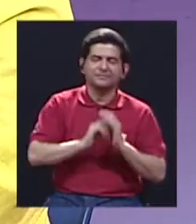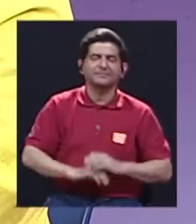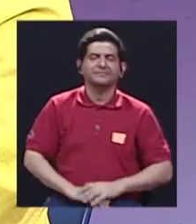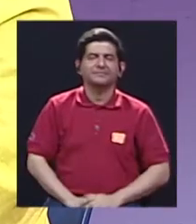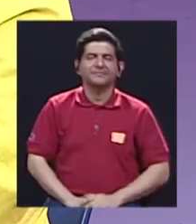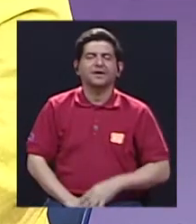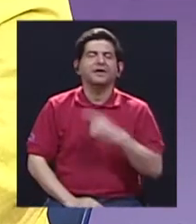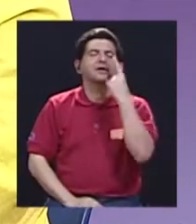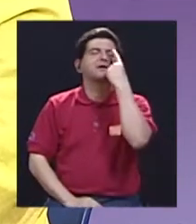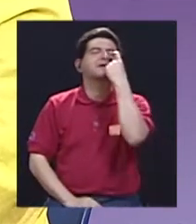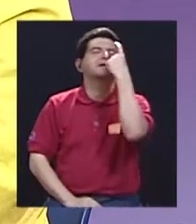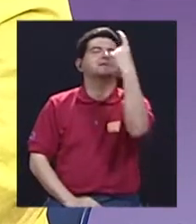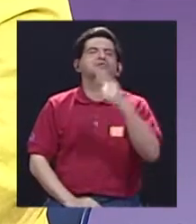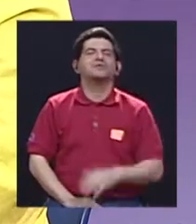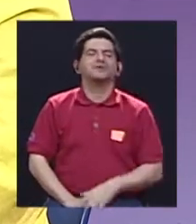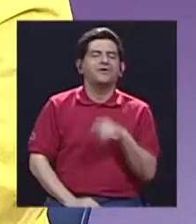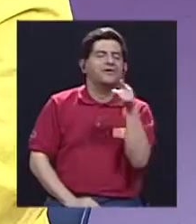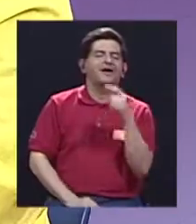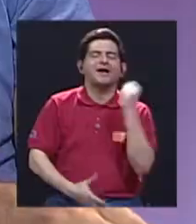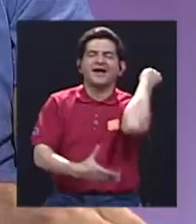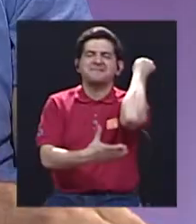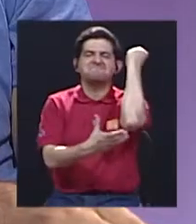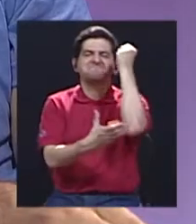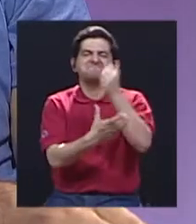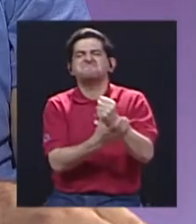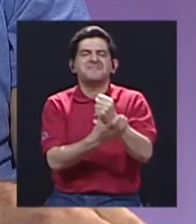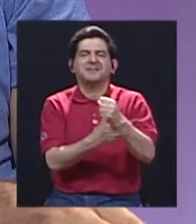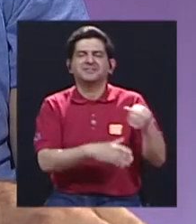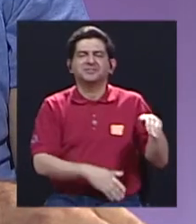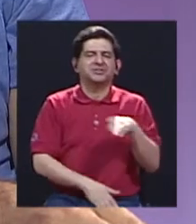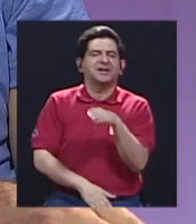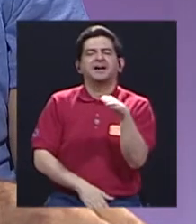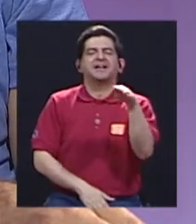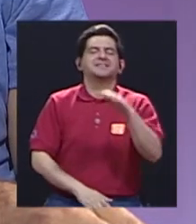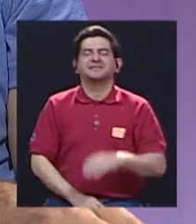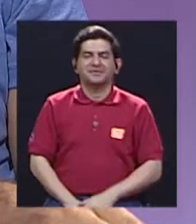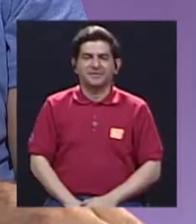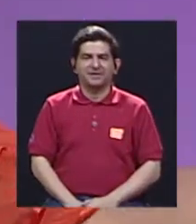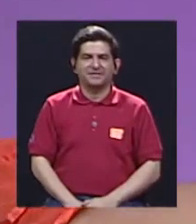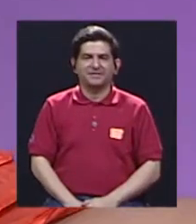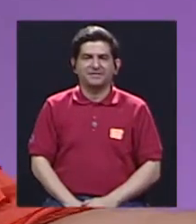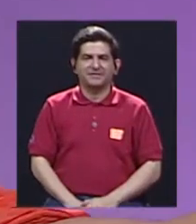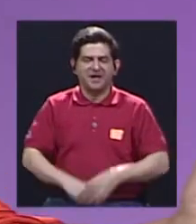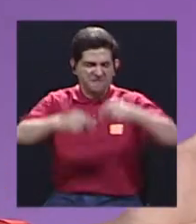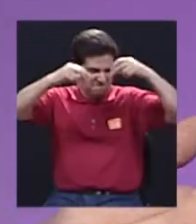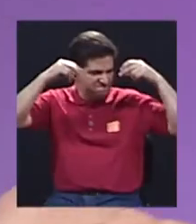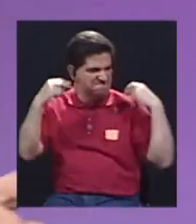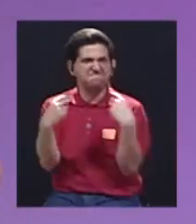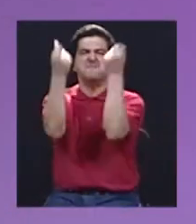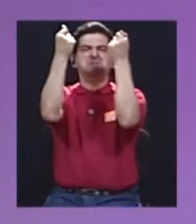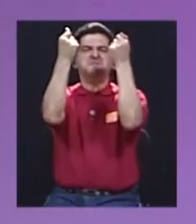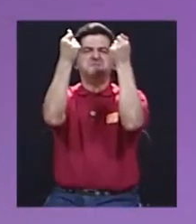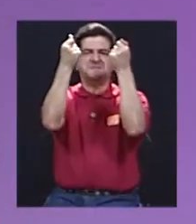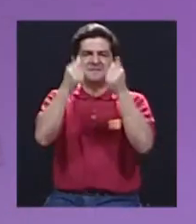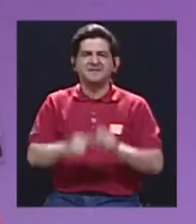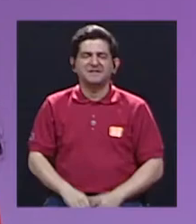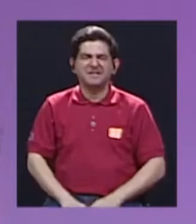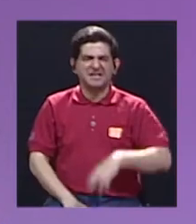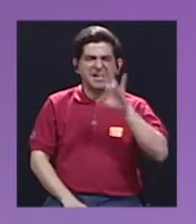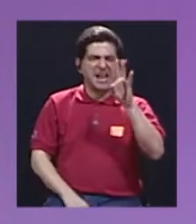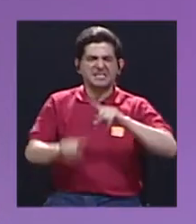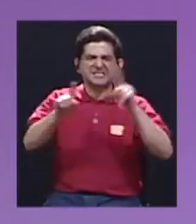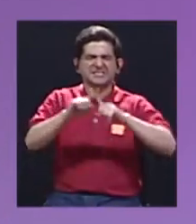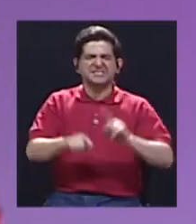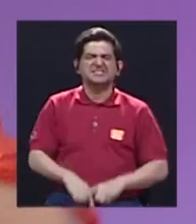y soñó que mataba a la serpiente de un solo golpe arrancó las